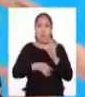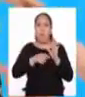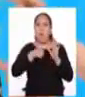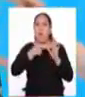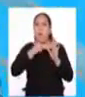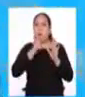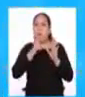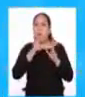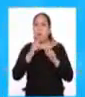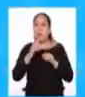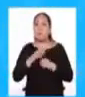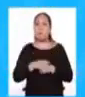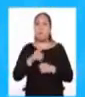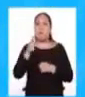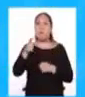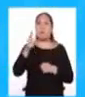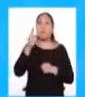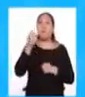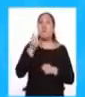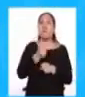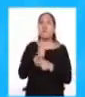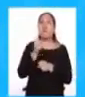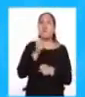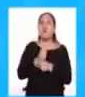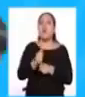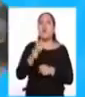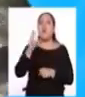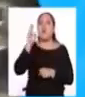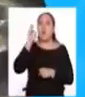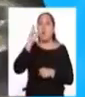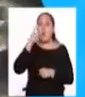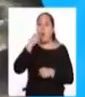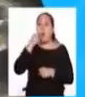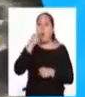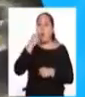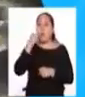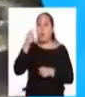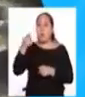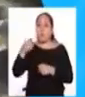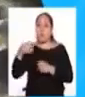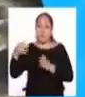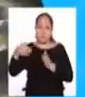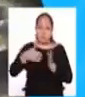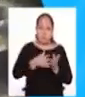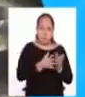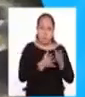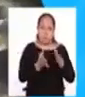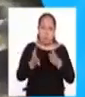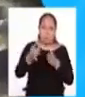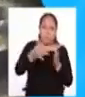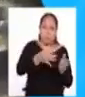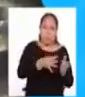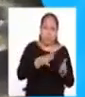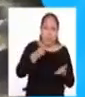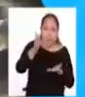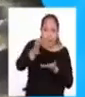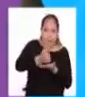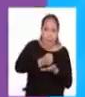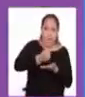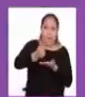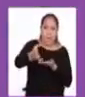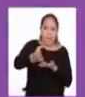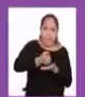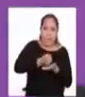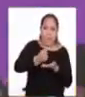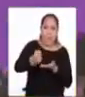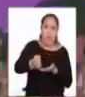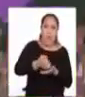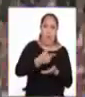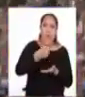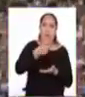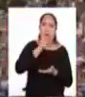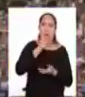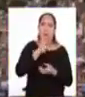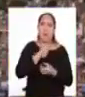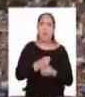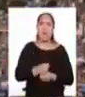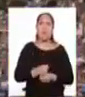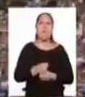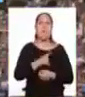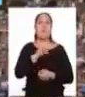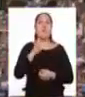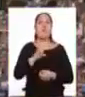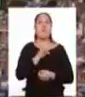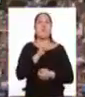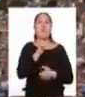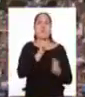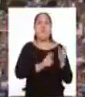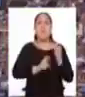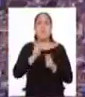la creación de presas y sistemas de desviación del agua. La extracción de agua para consumo humano reduce y